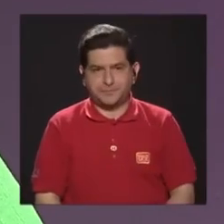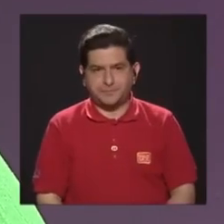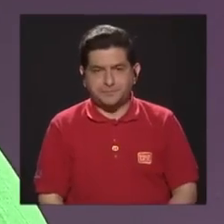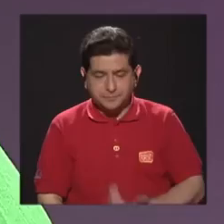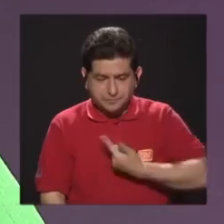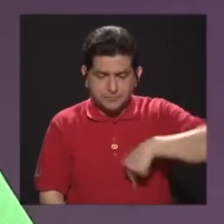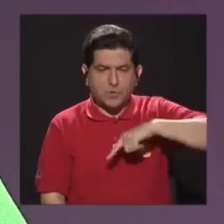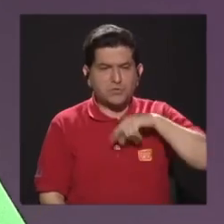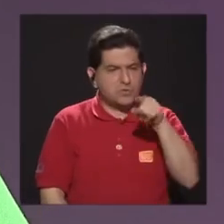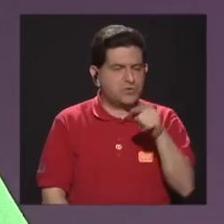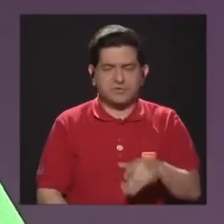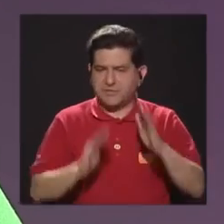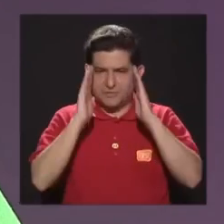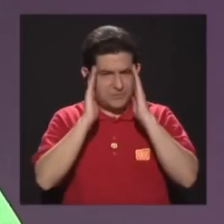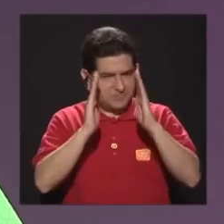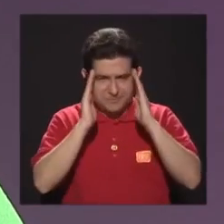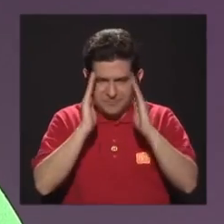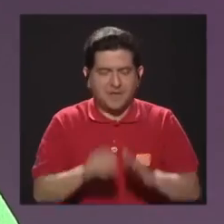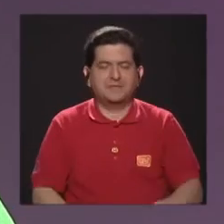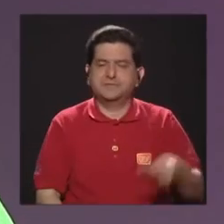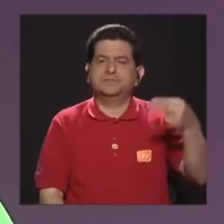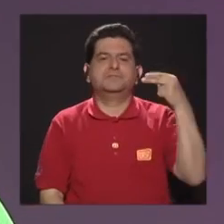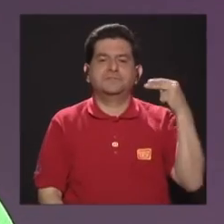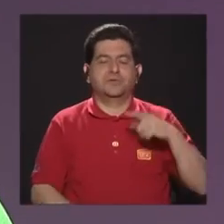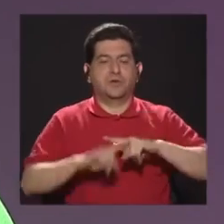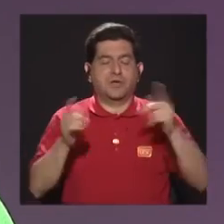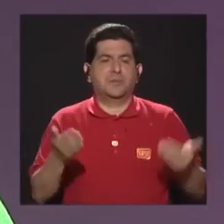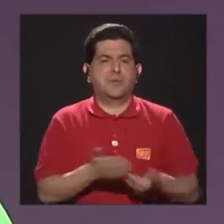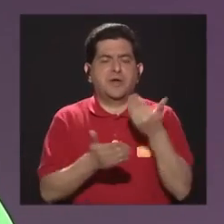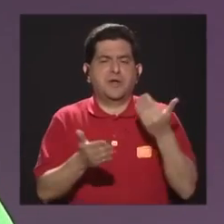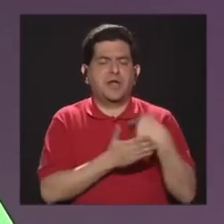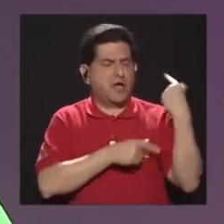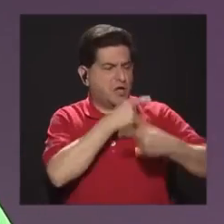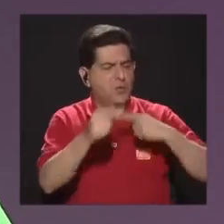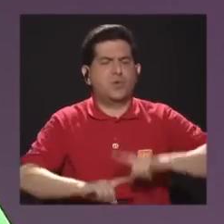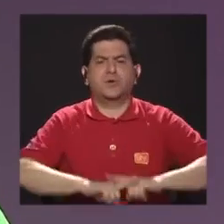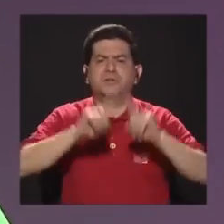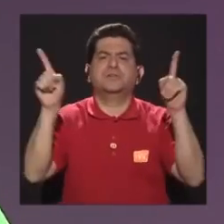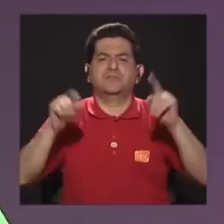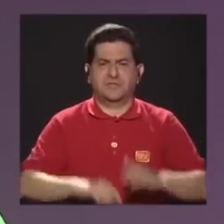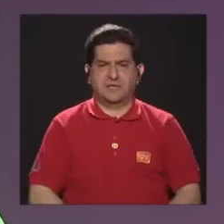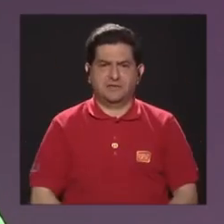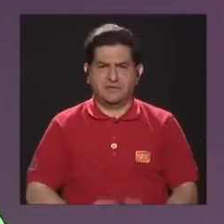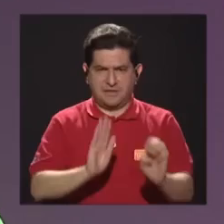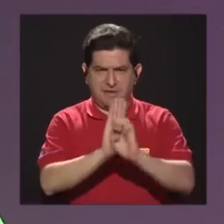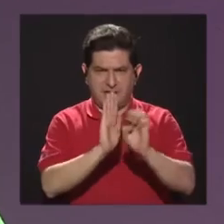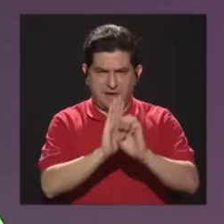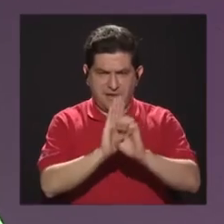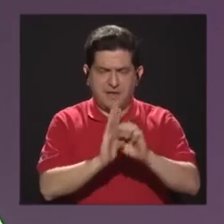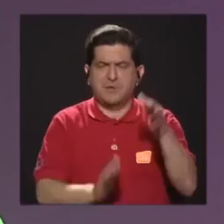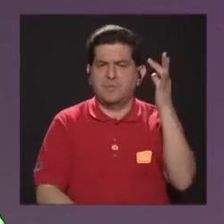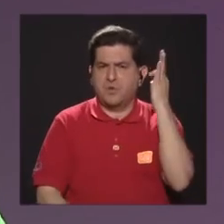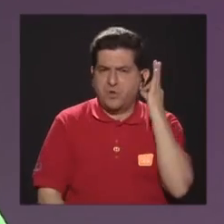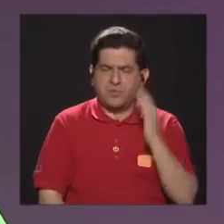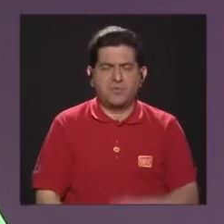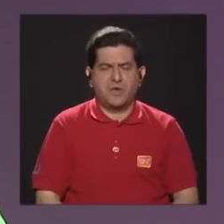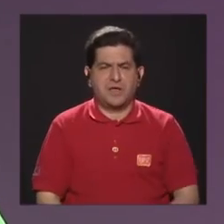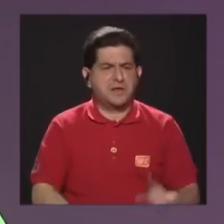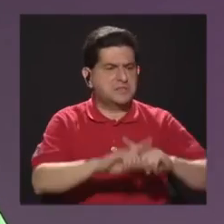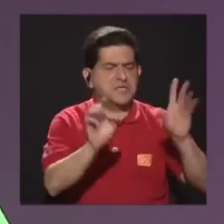lo hemos ignorado históricamente, pero las nuevas generaciones son distintas. Yo creo que el ejemplo de muchas mujeres, de